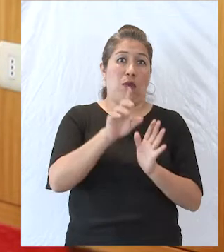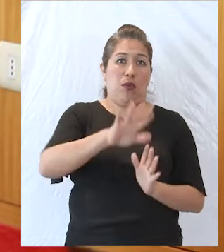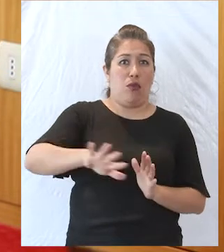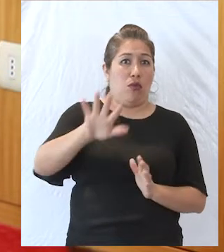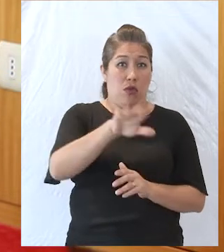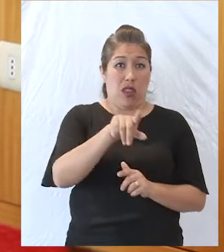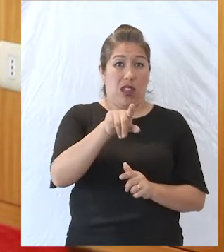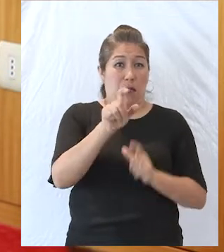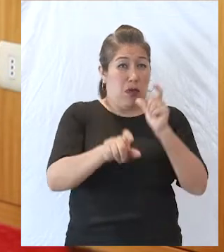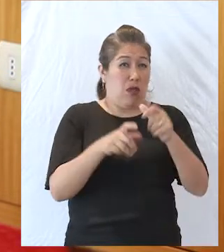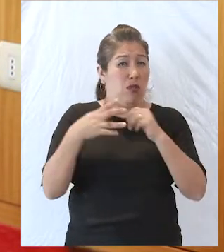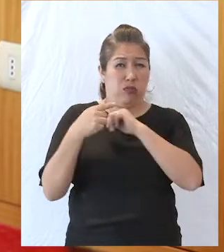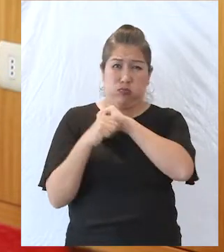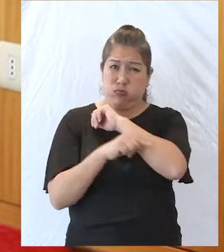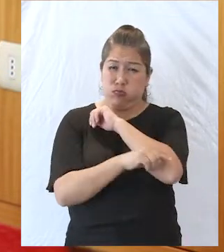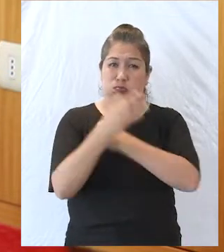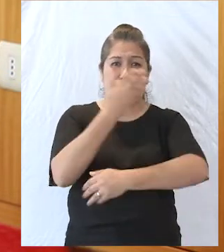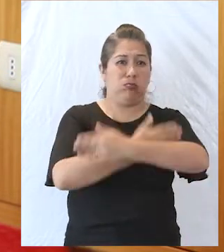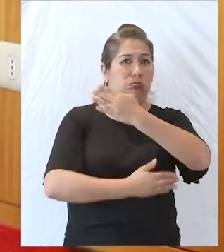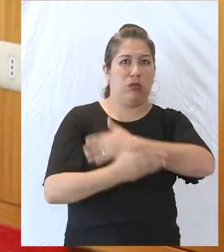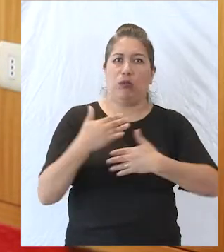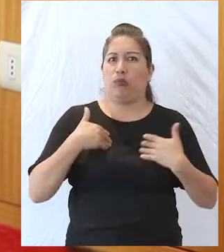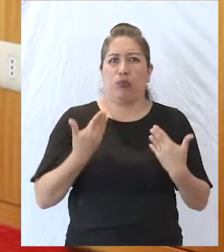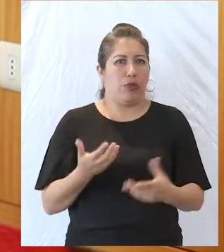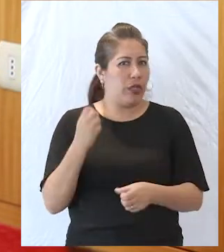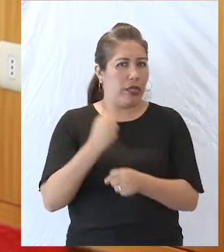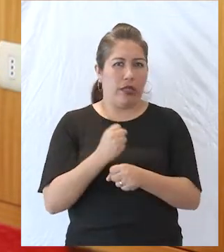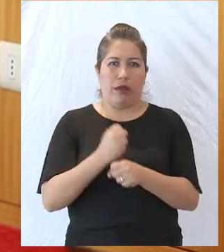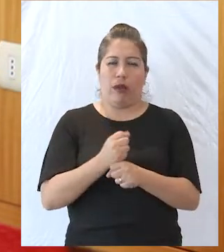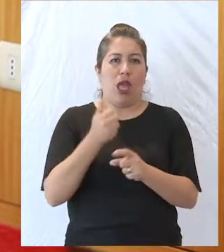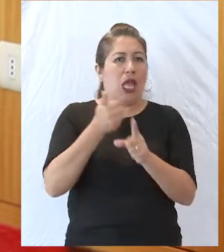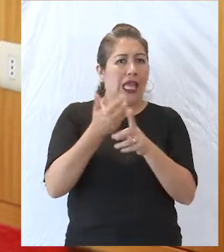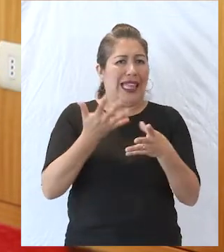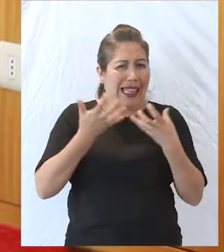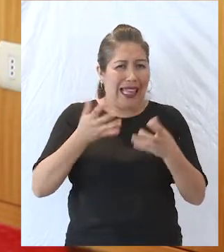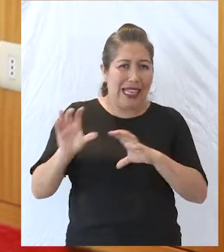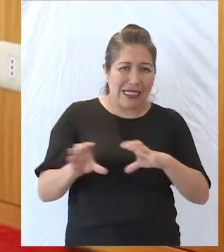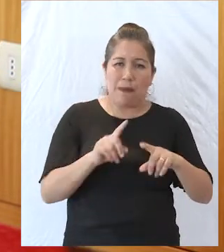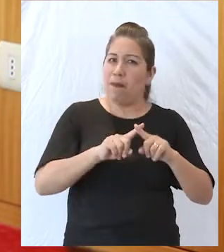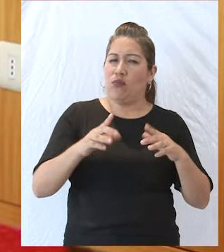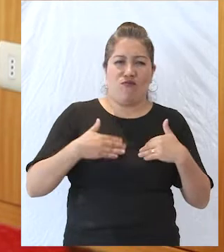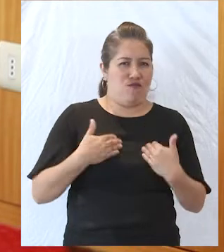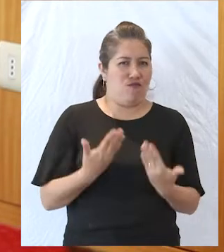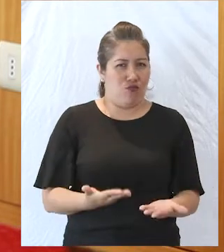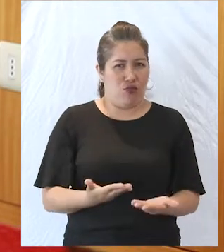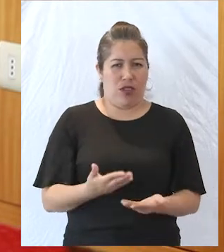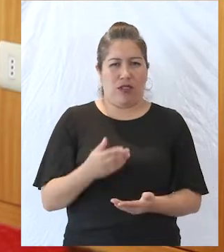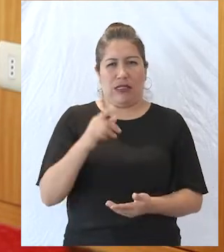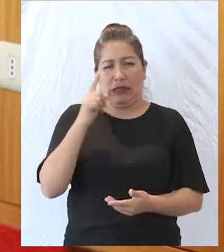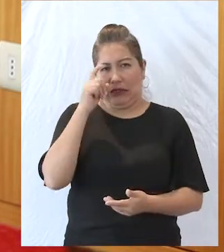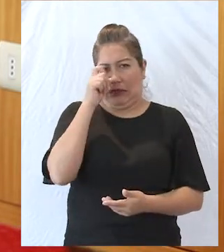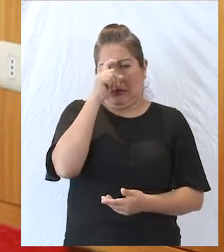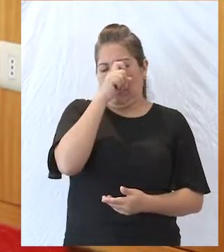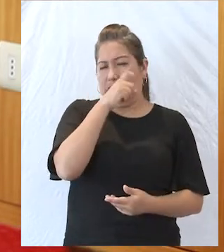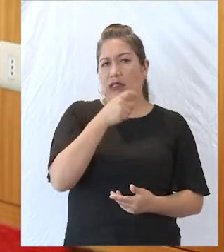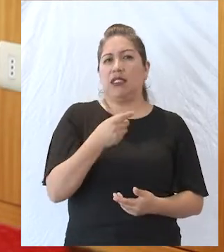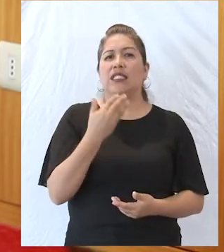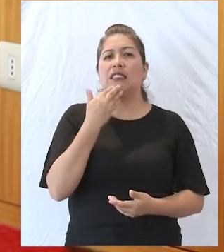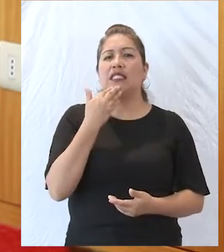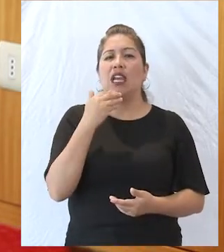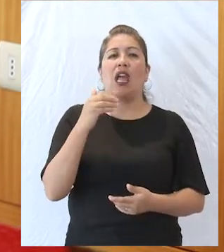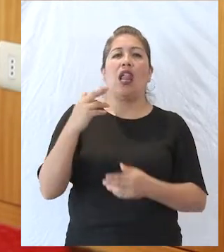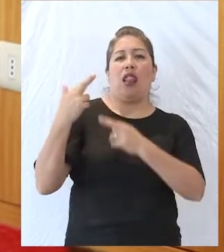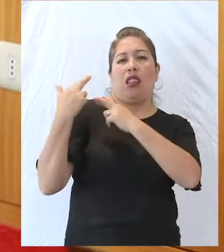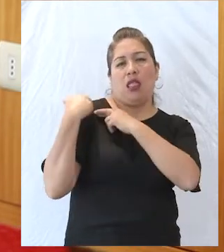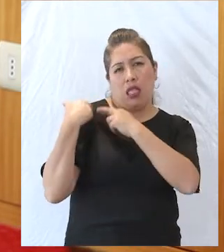no pueden valerse por sí mismas, no pueden trabajar, no pueden, desarrollar sus actividades, ni siquiera personales, y